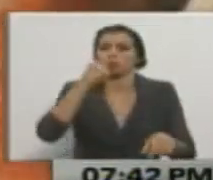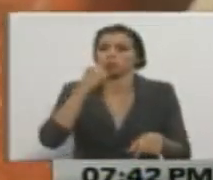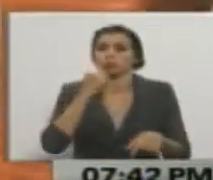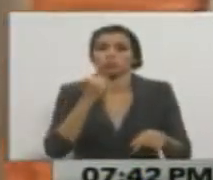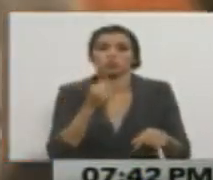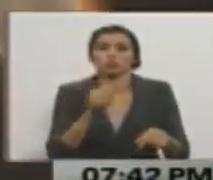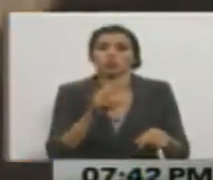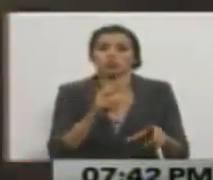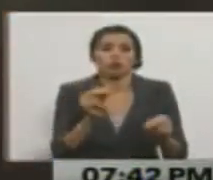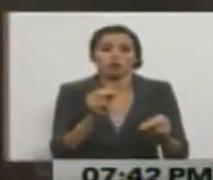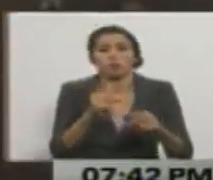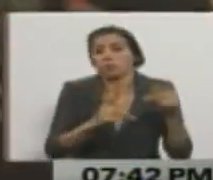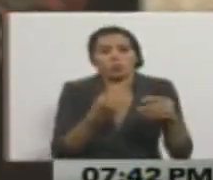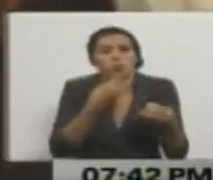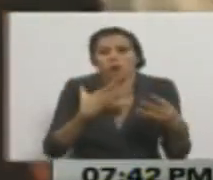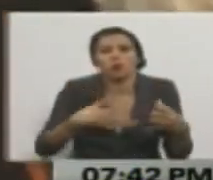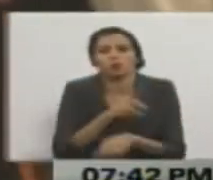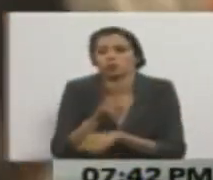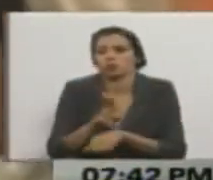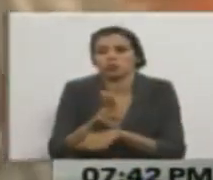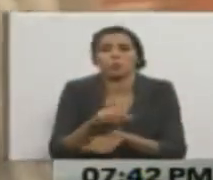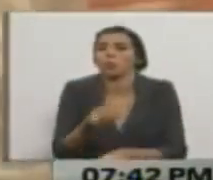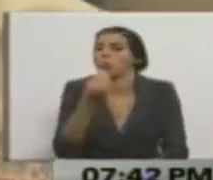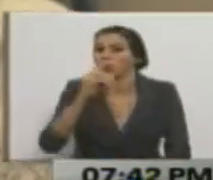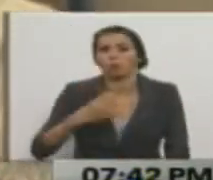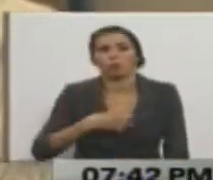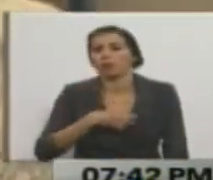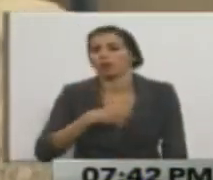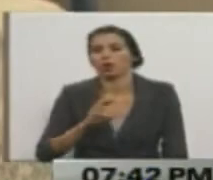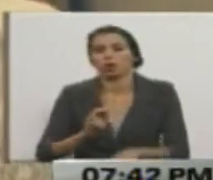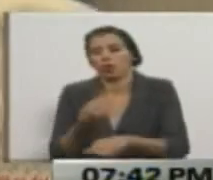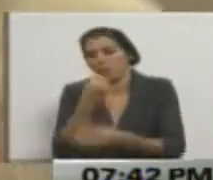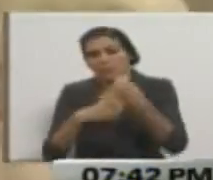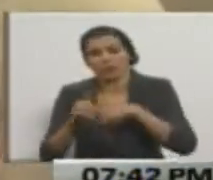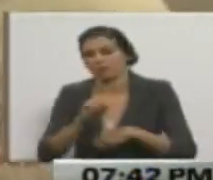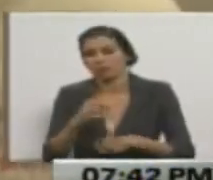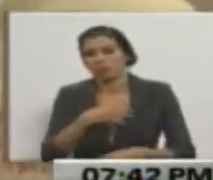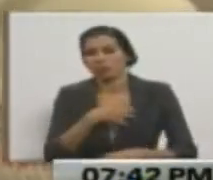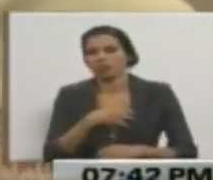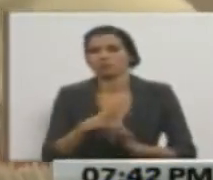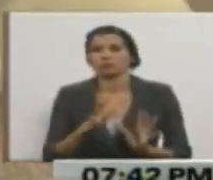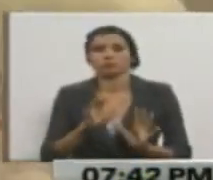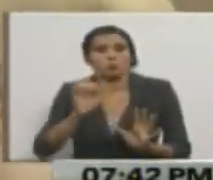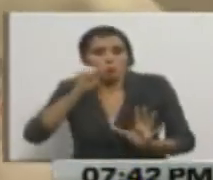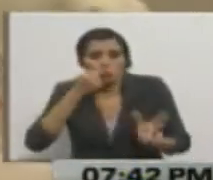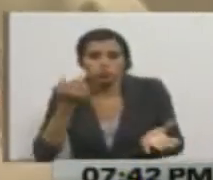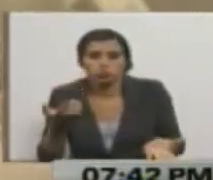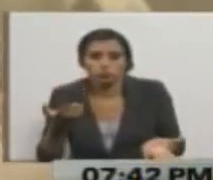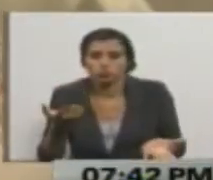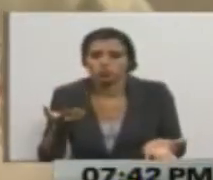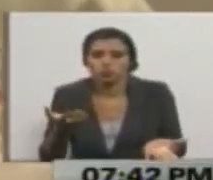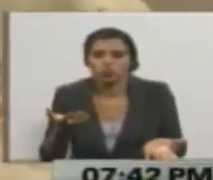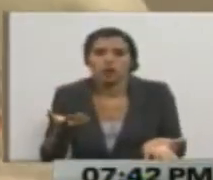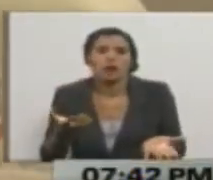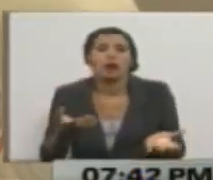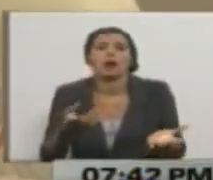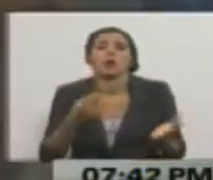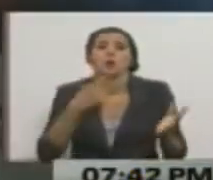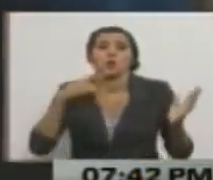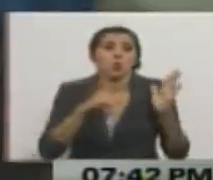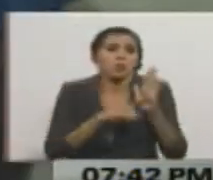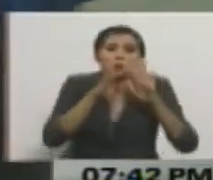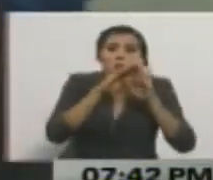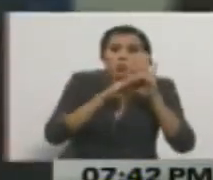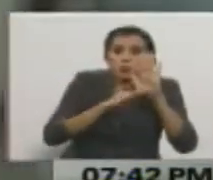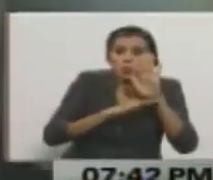para el proceso, sino que además tú no lo puedes consumir. ¿De acuerdo? Es decir, es pollo. Ah, que no cumple con la manera del corte